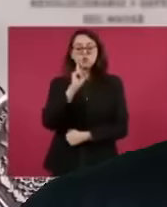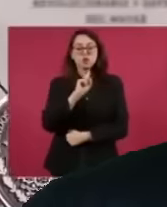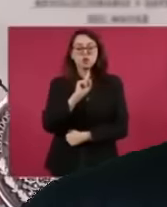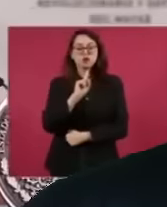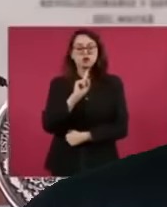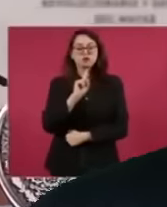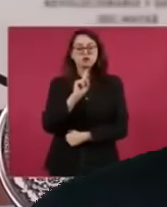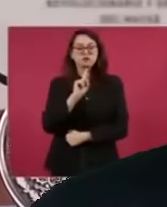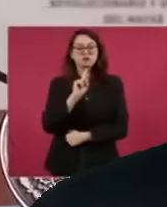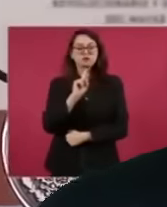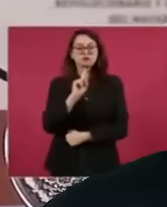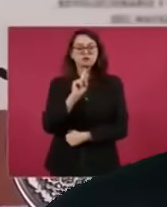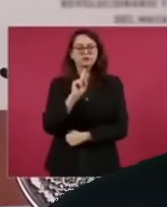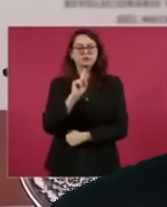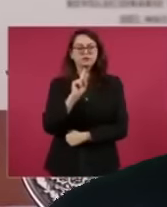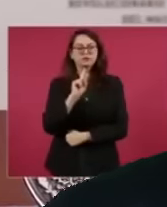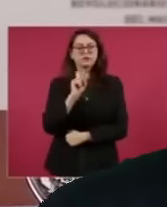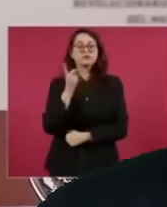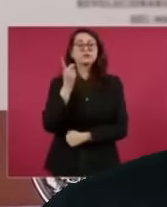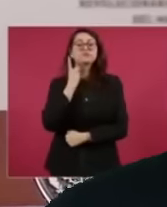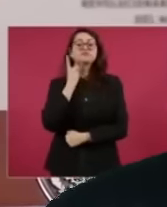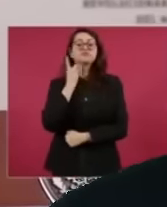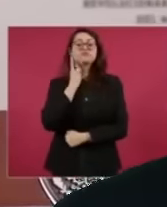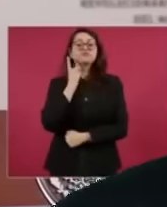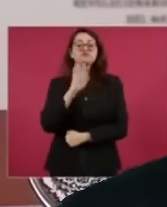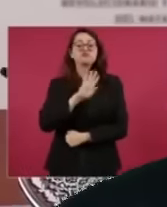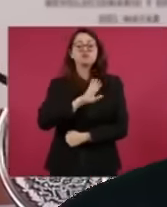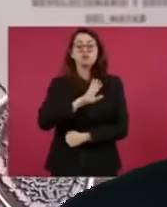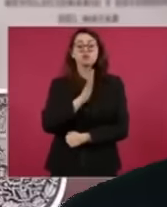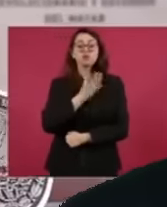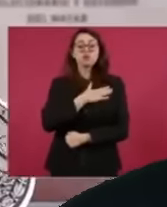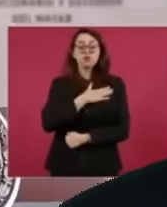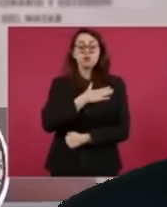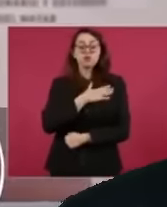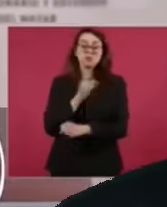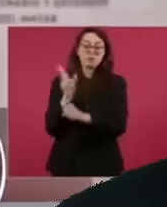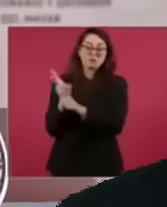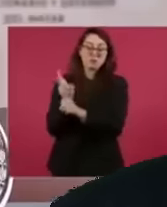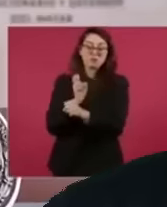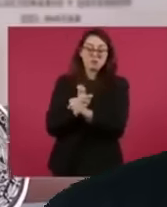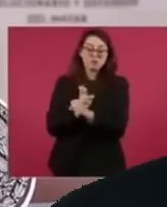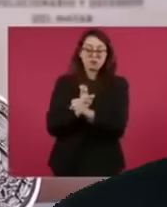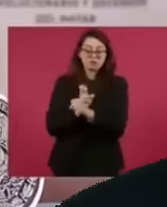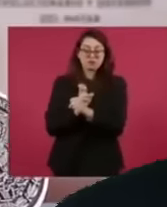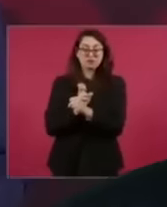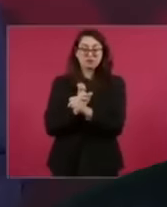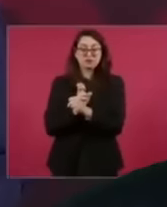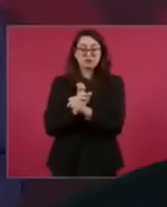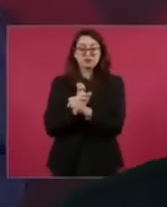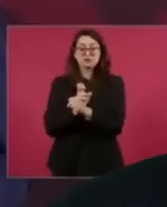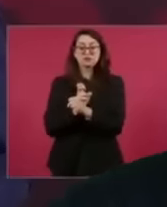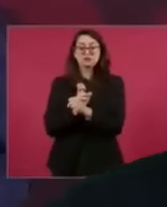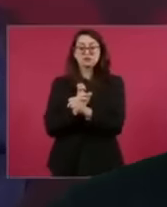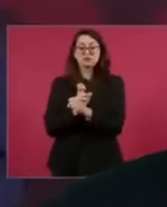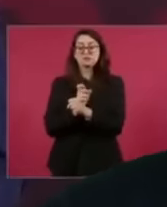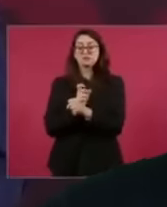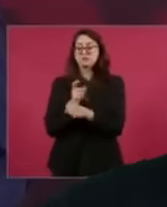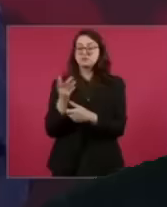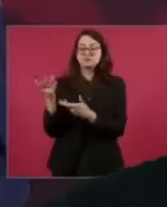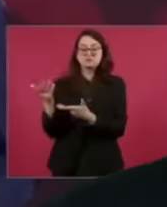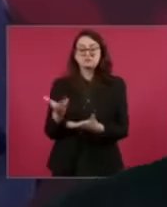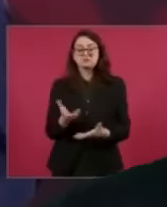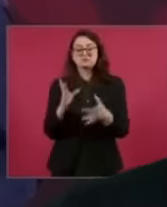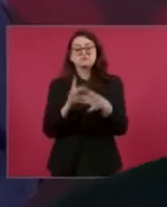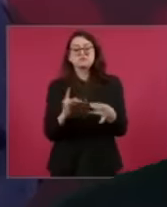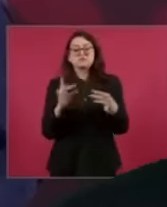para seguir robando pobre imbécil su cabeza llena de estiércol no le da para más Ay narcopresidente pues claro que hoy